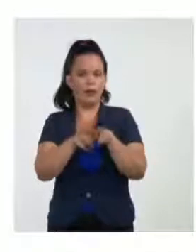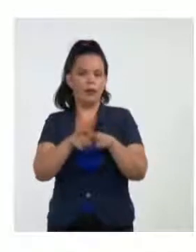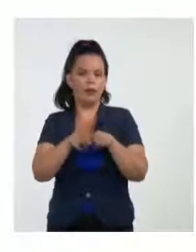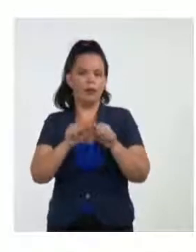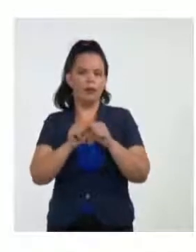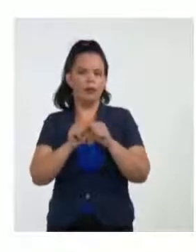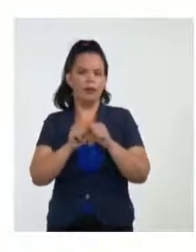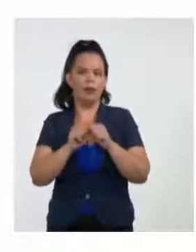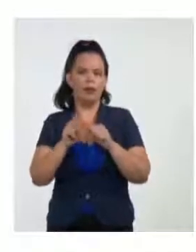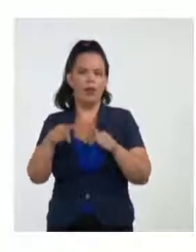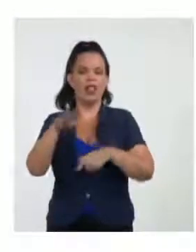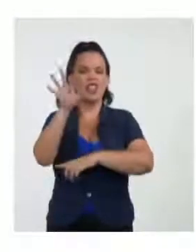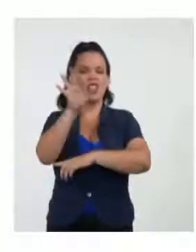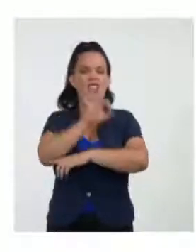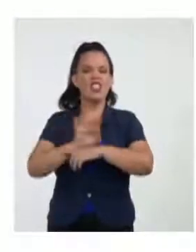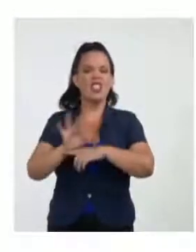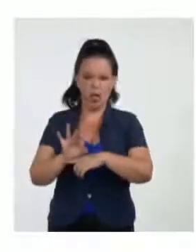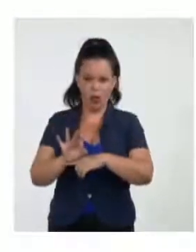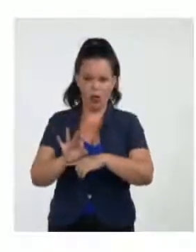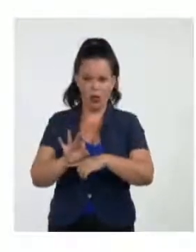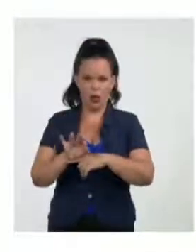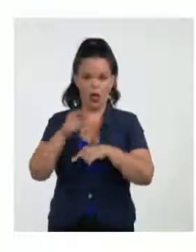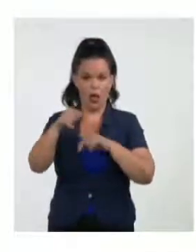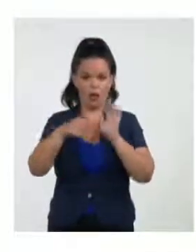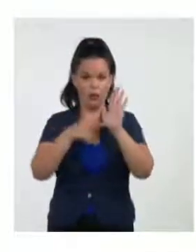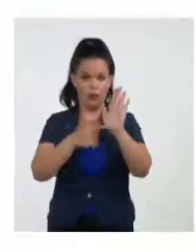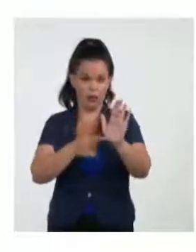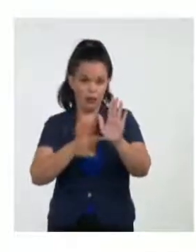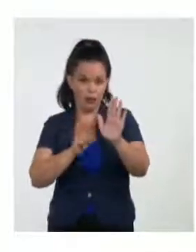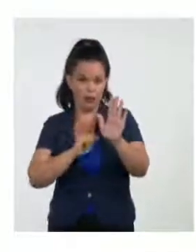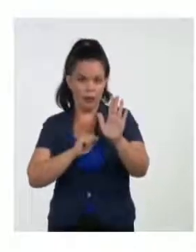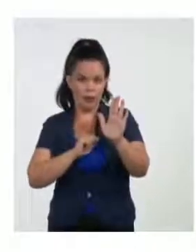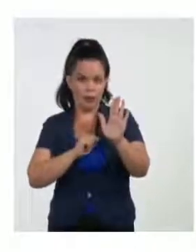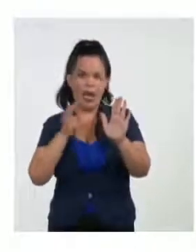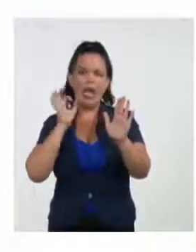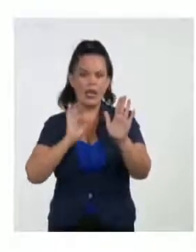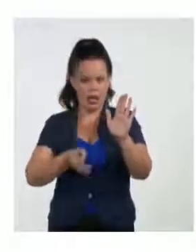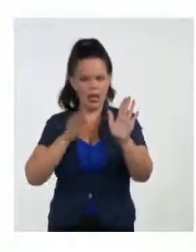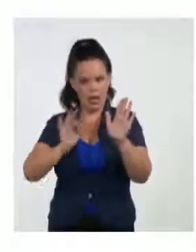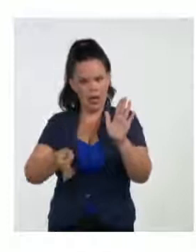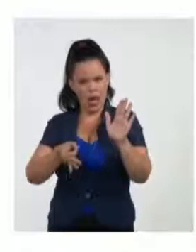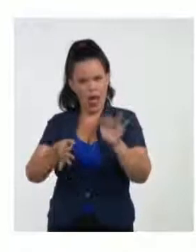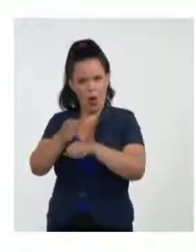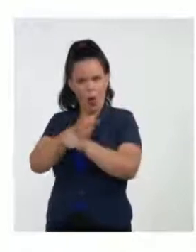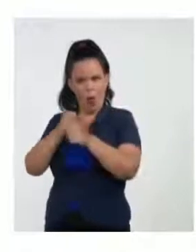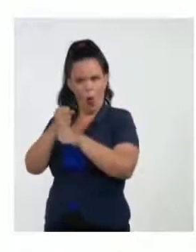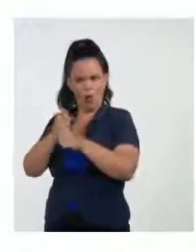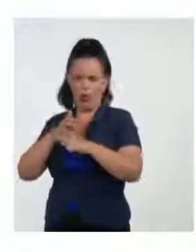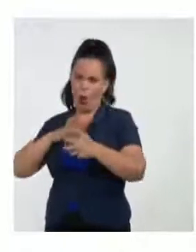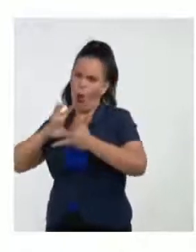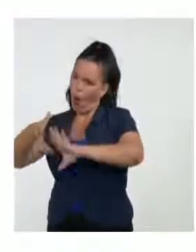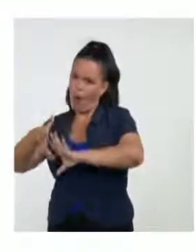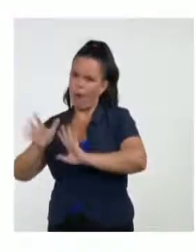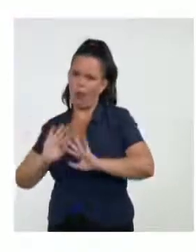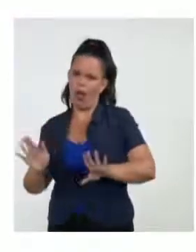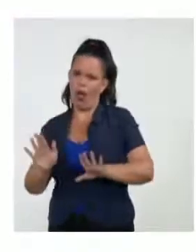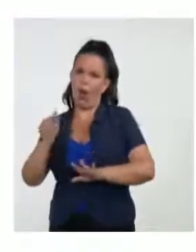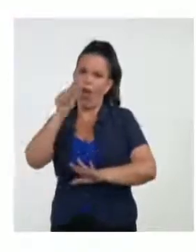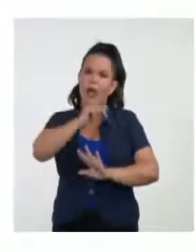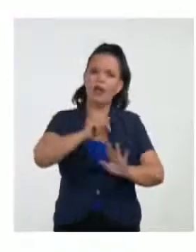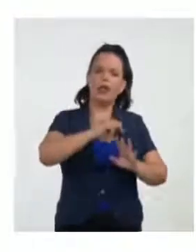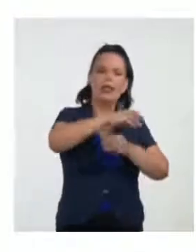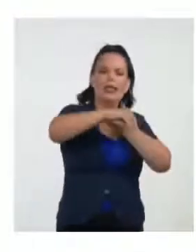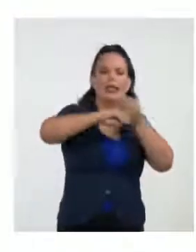el diseño que hemos utilizado es un poquito más complejo de lo que estamos presentando aquí, pero bueno, lo hemos simplificado para poderlo